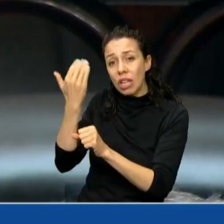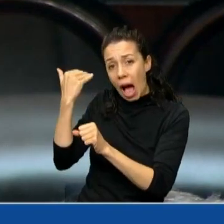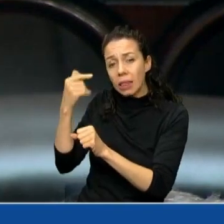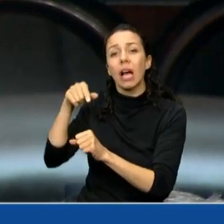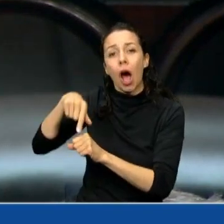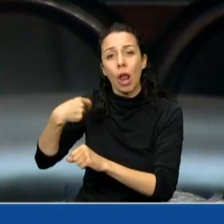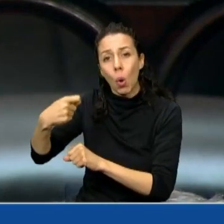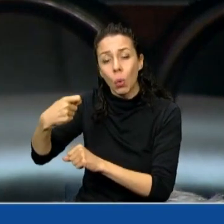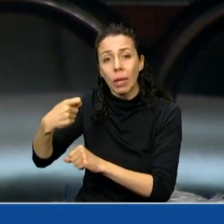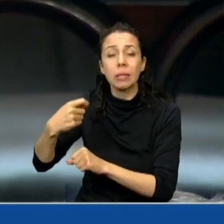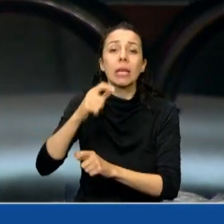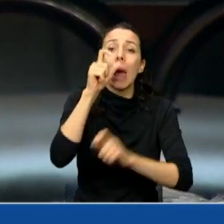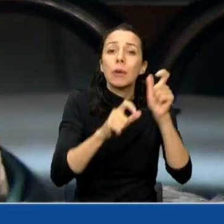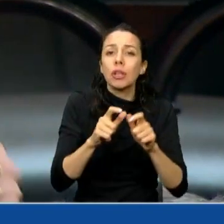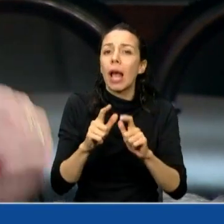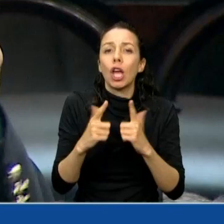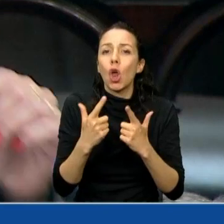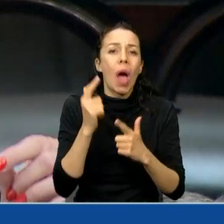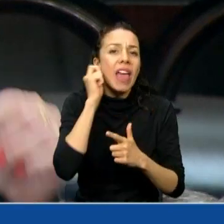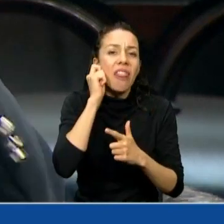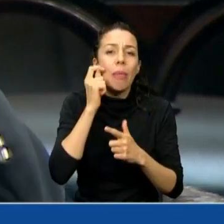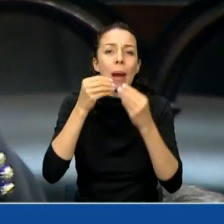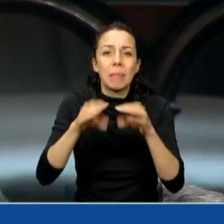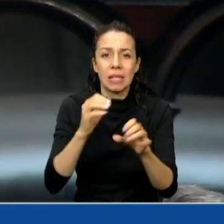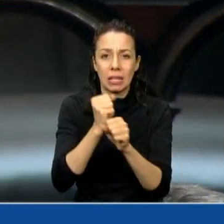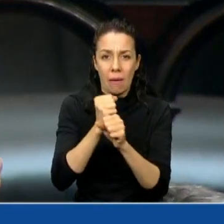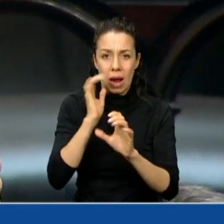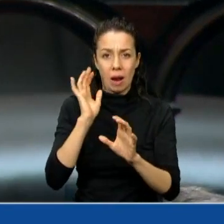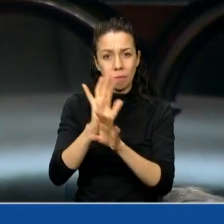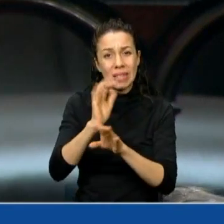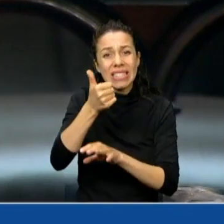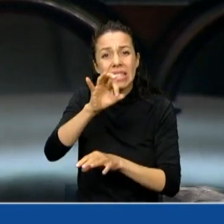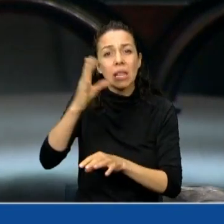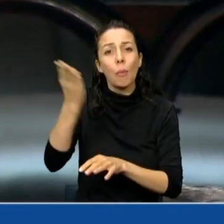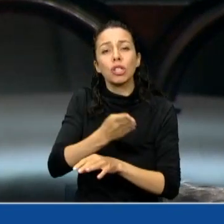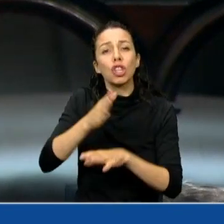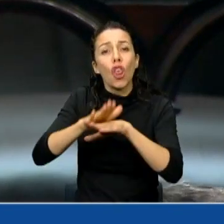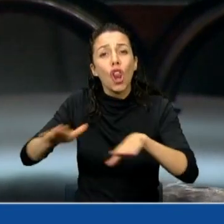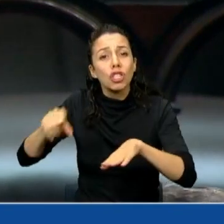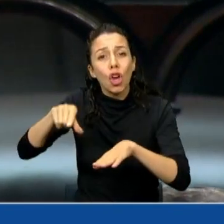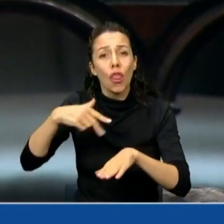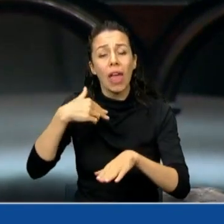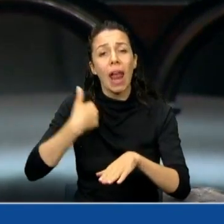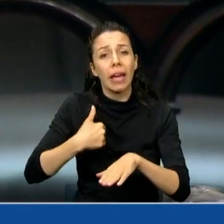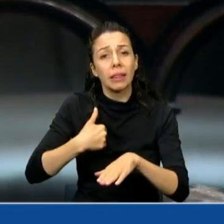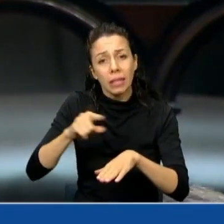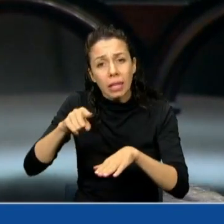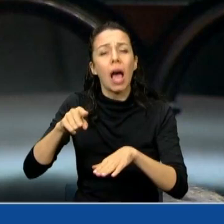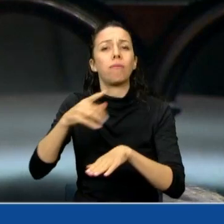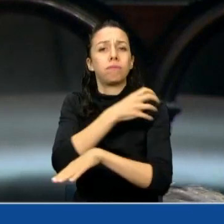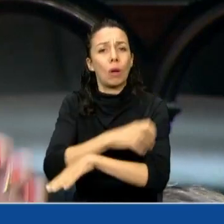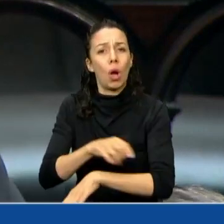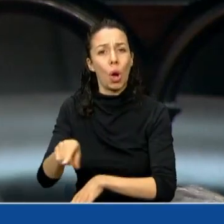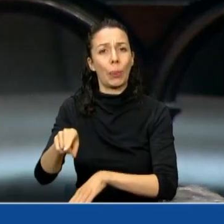no tienen edad de trabajar, el 60% de los chicos que en la Argentina están por debajo de la línea de la